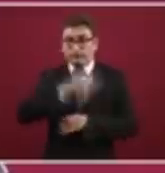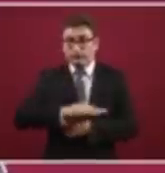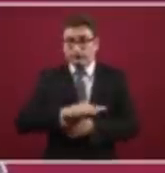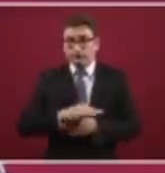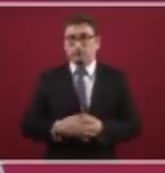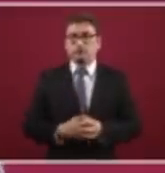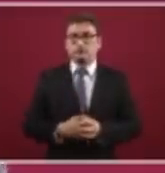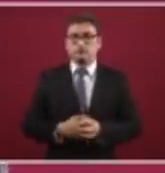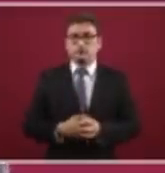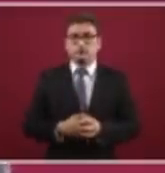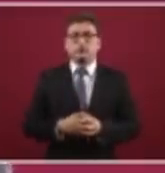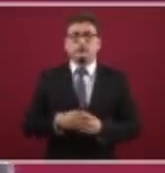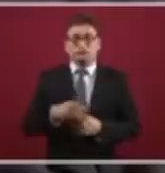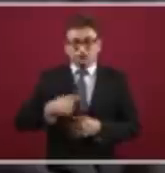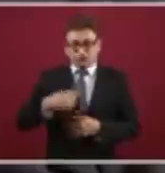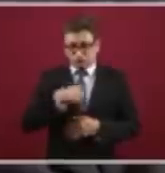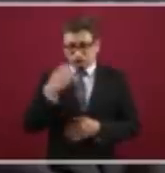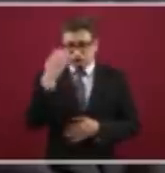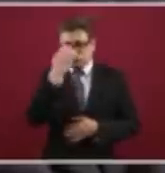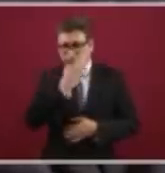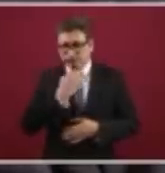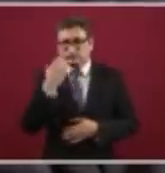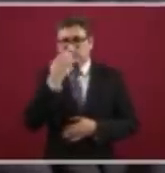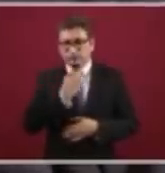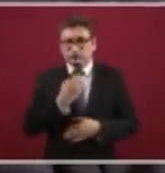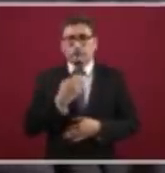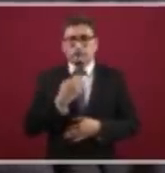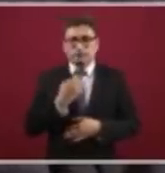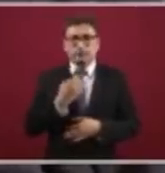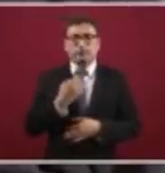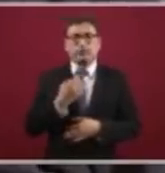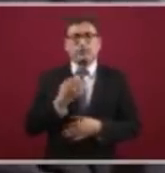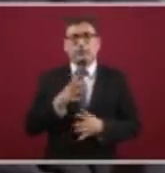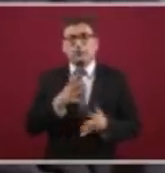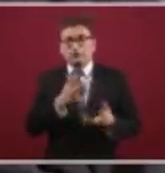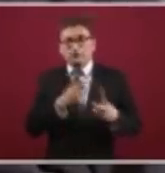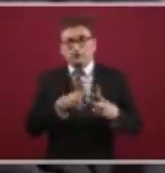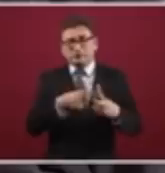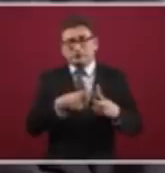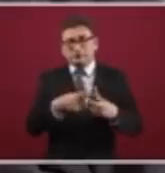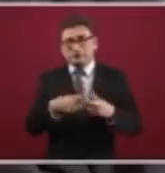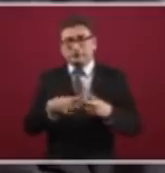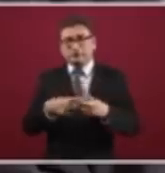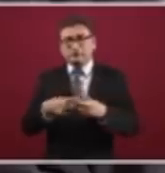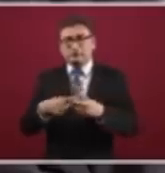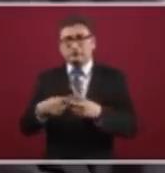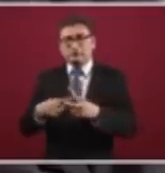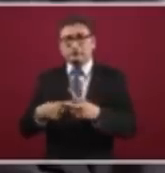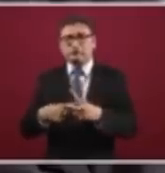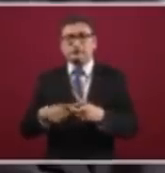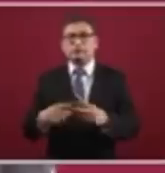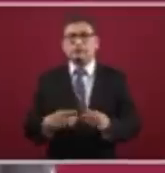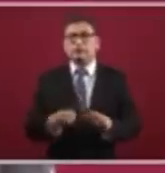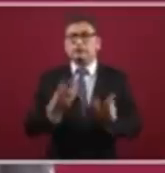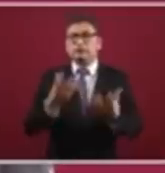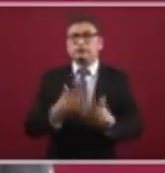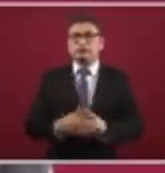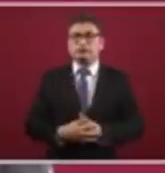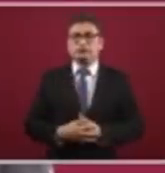hemos estado haciendo un análisis y se calcula qué